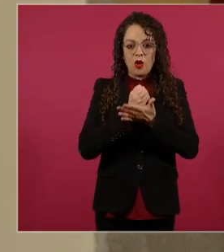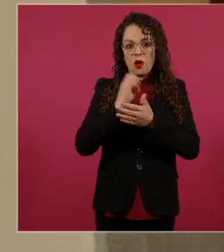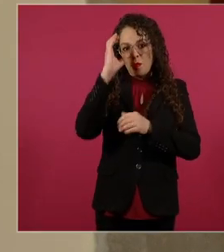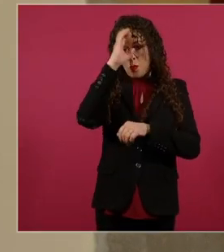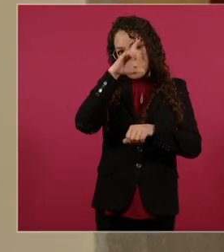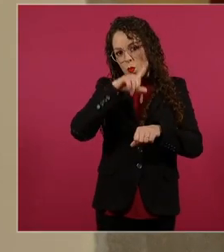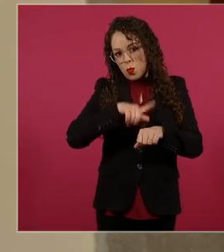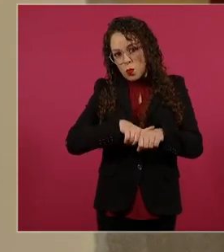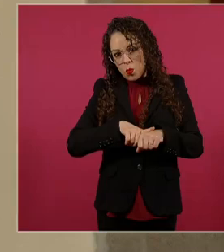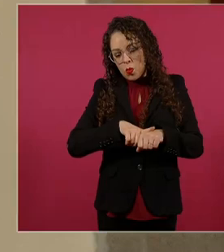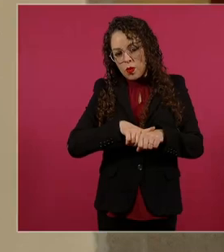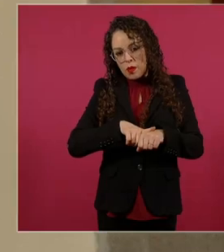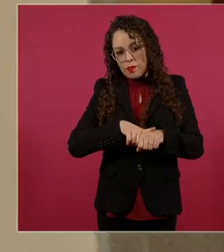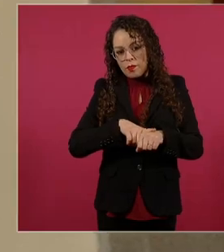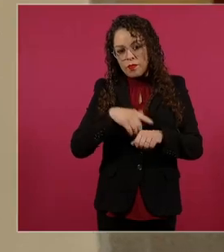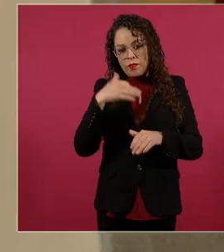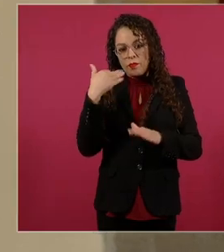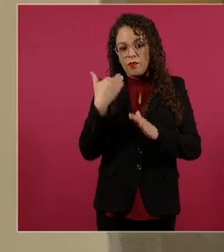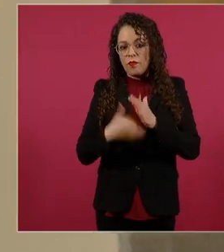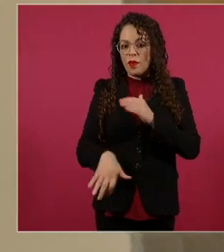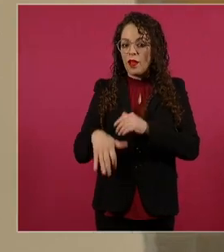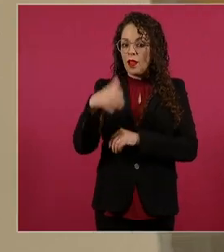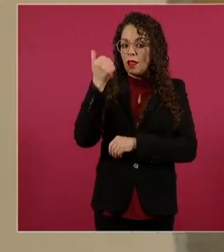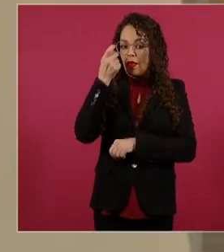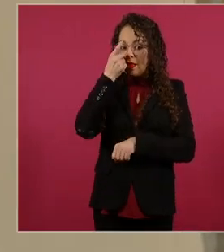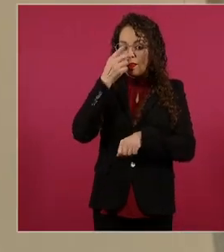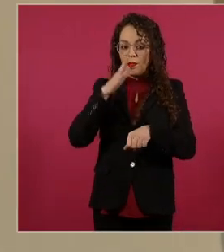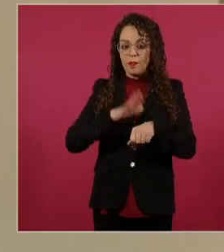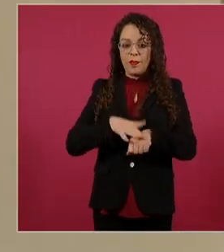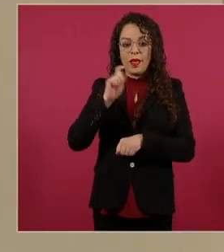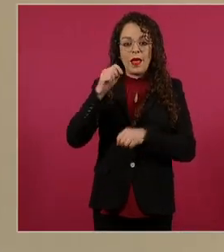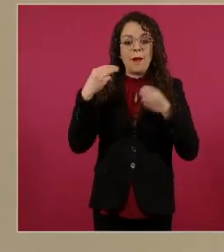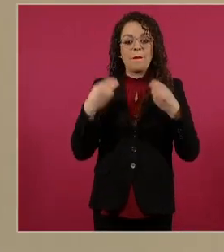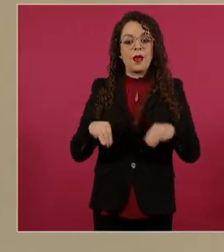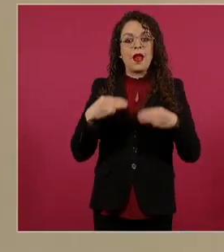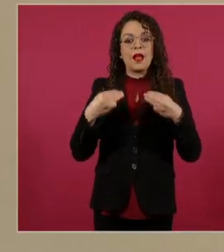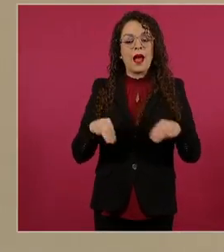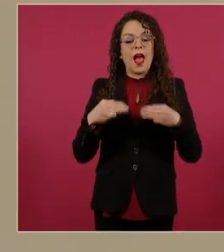faltó la administración de los baños del mercado